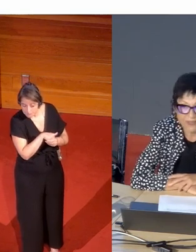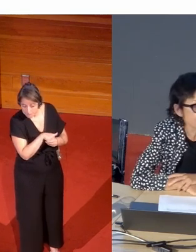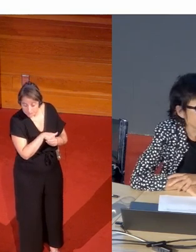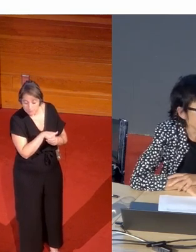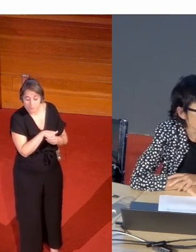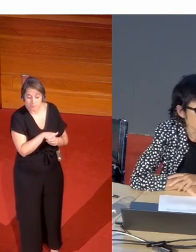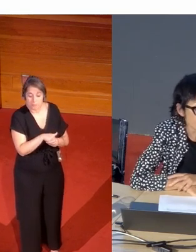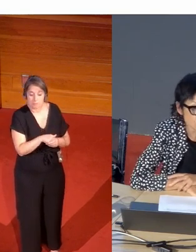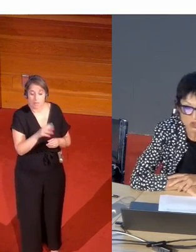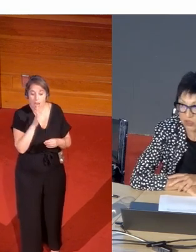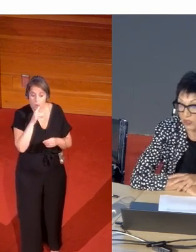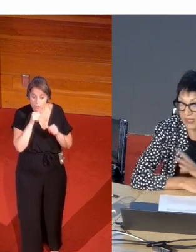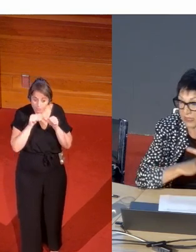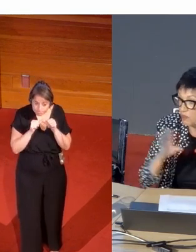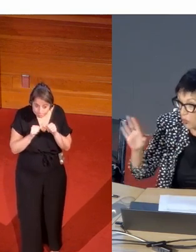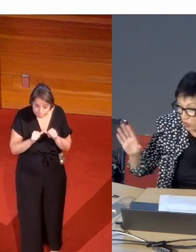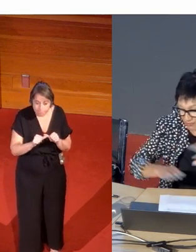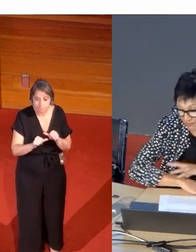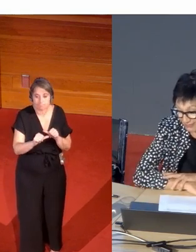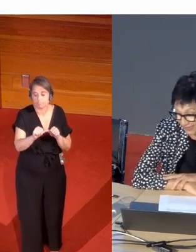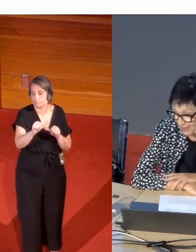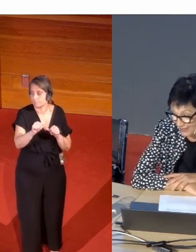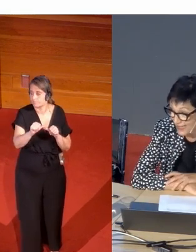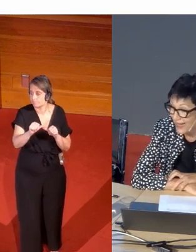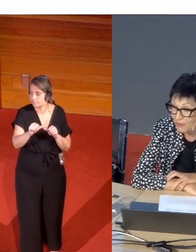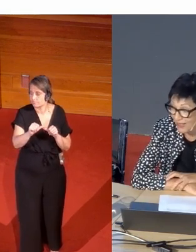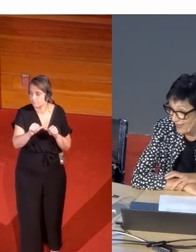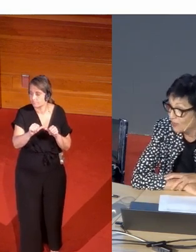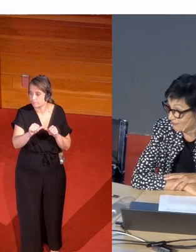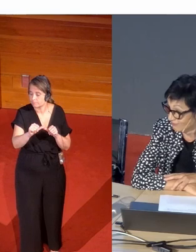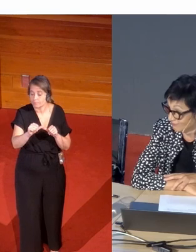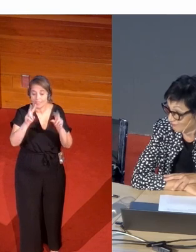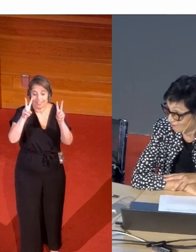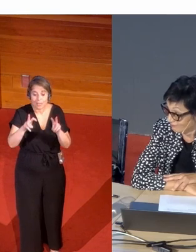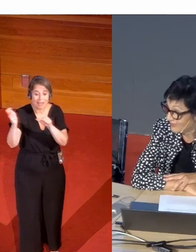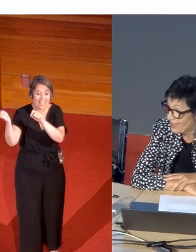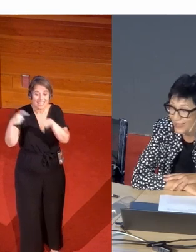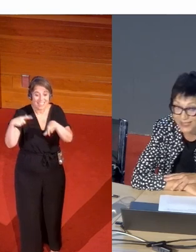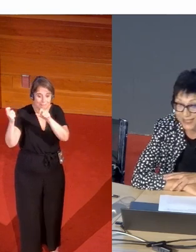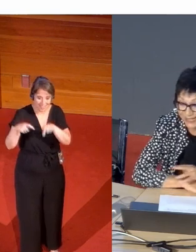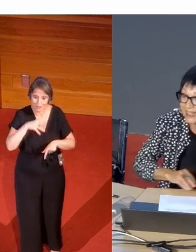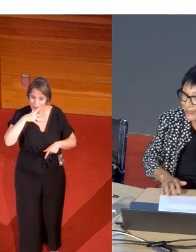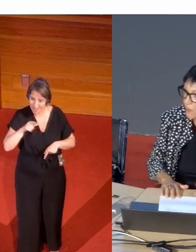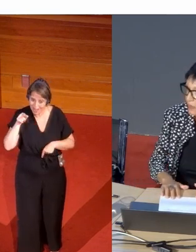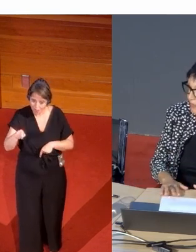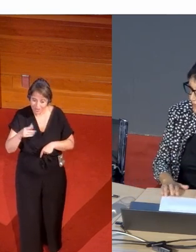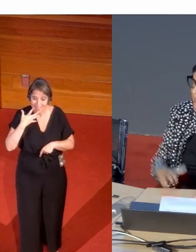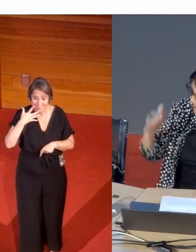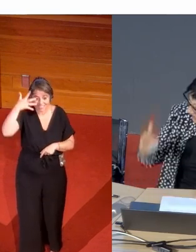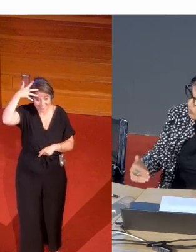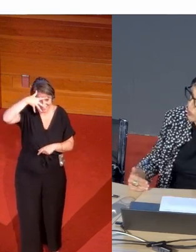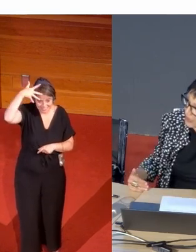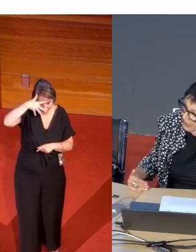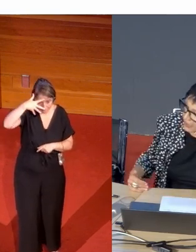es hora de que asumamos porque esa es un que es la inmigración es decir si si gana tramp en